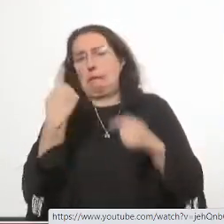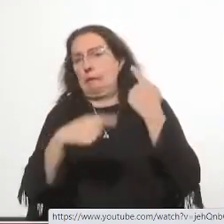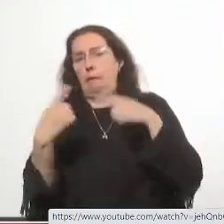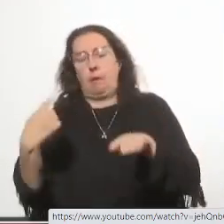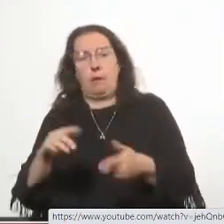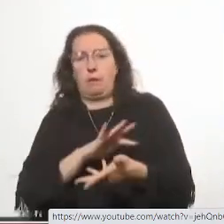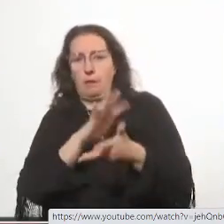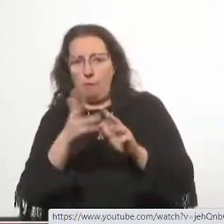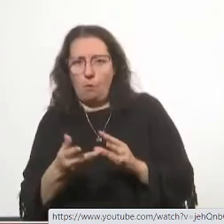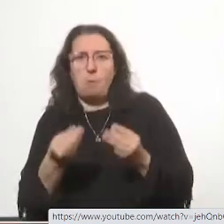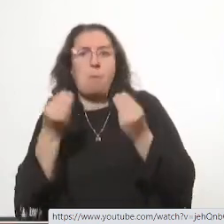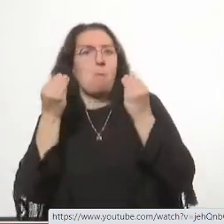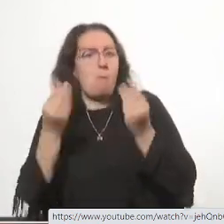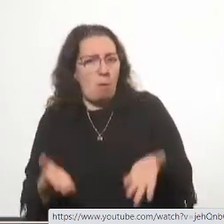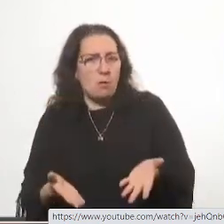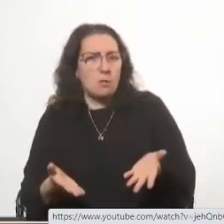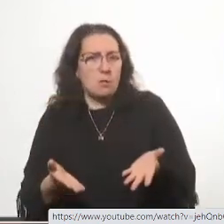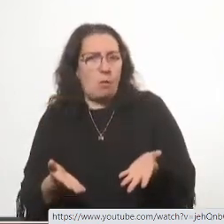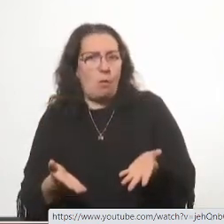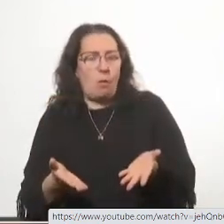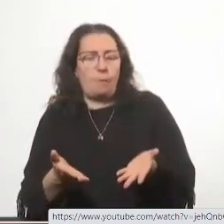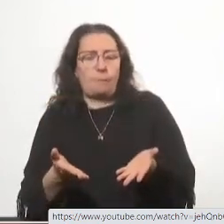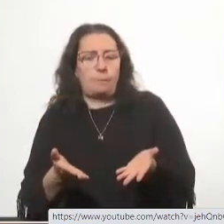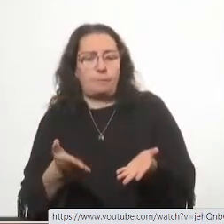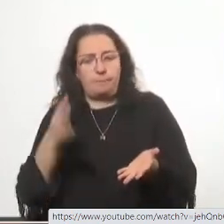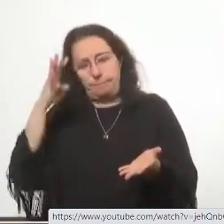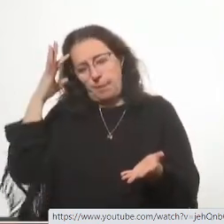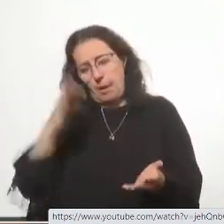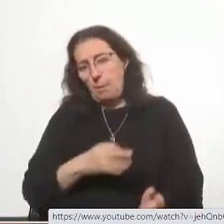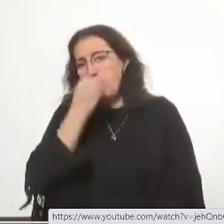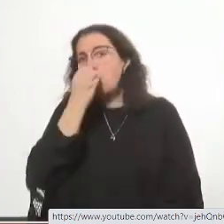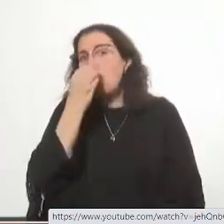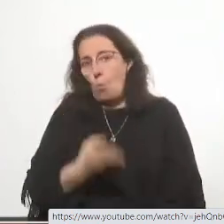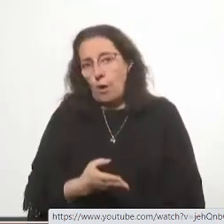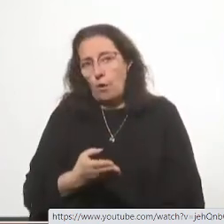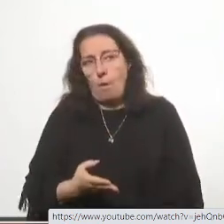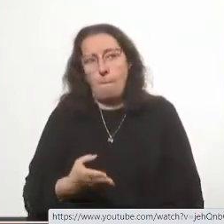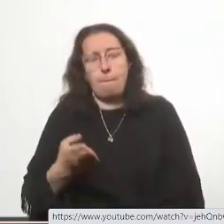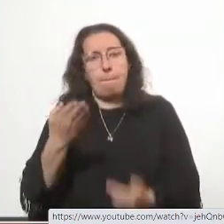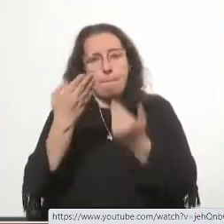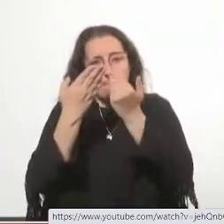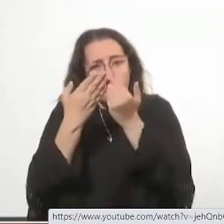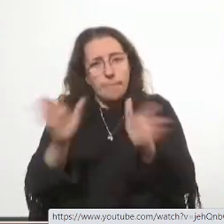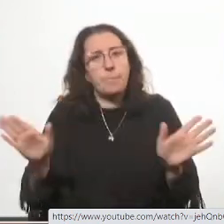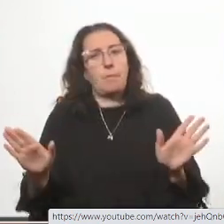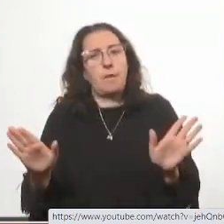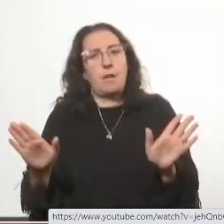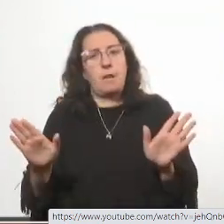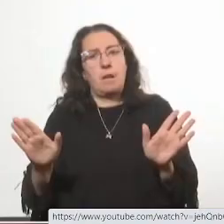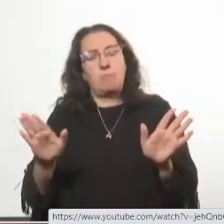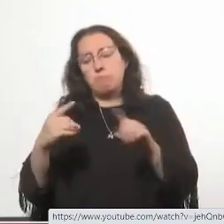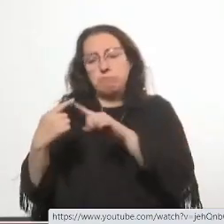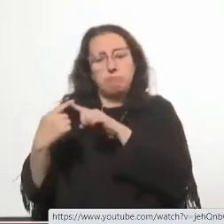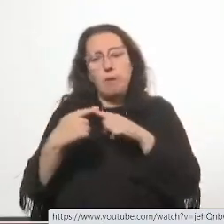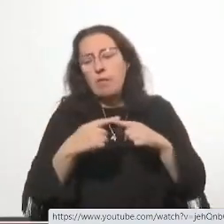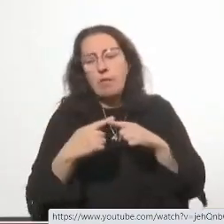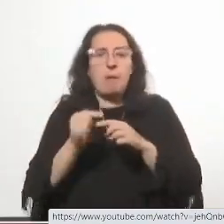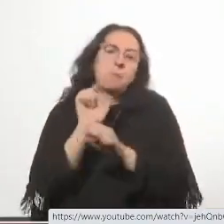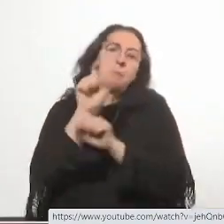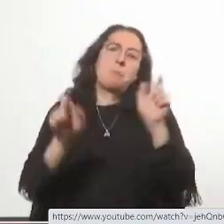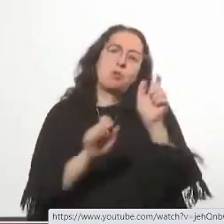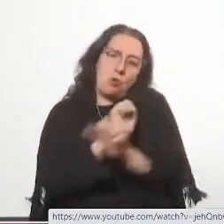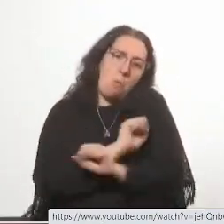Y es por eso que nos parece muy bueno abrir el debate para que la gente tenga posibilidad de acceder, aunque sea una